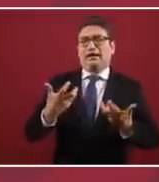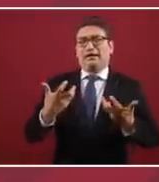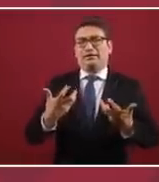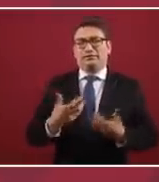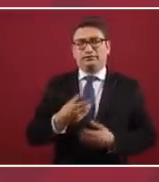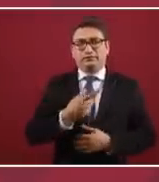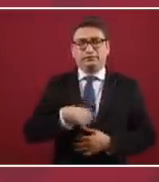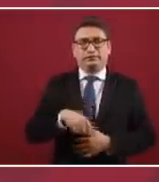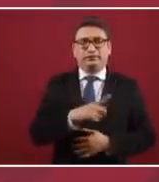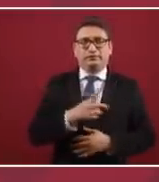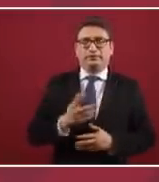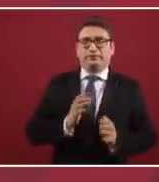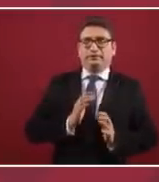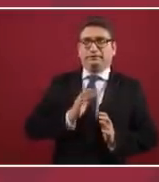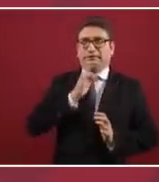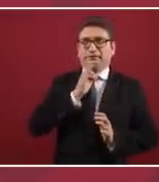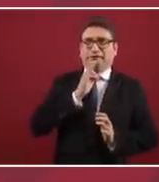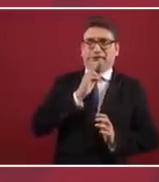coloquialmente, el caldo gordo.